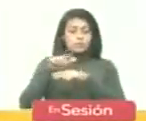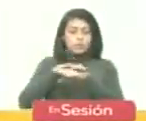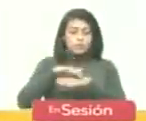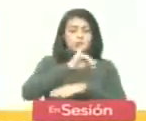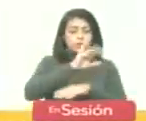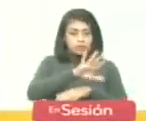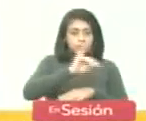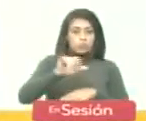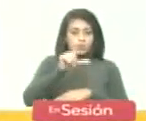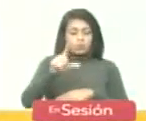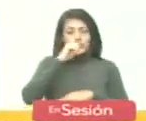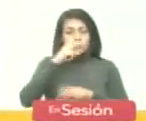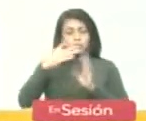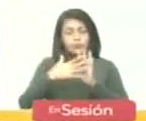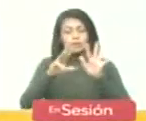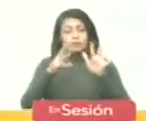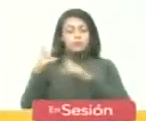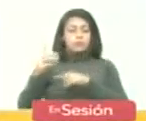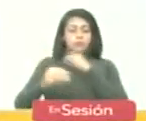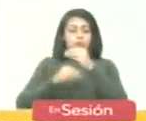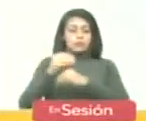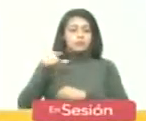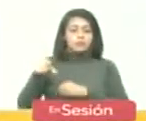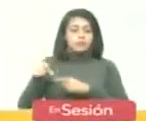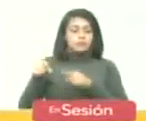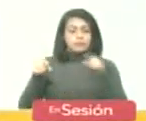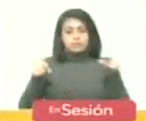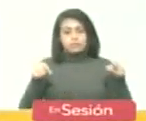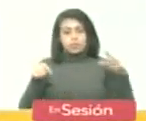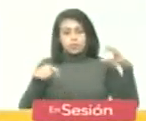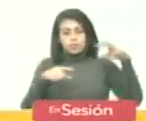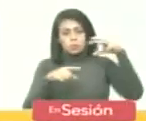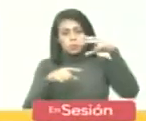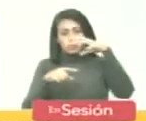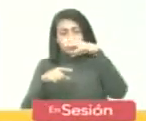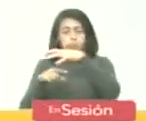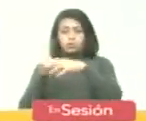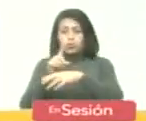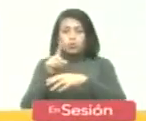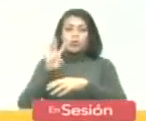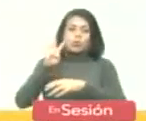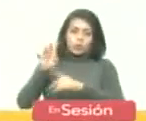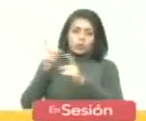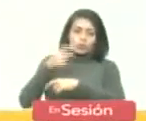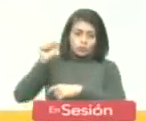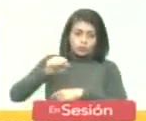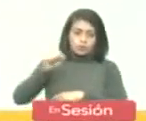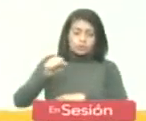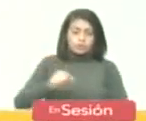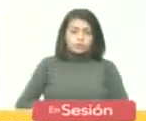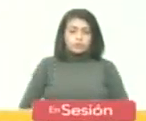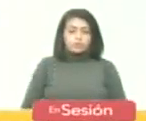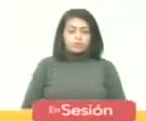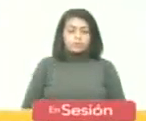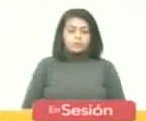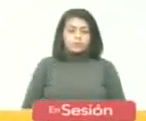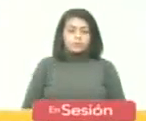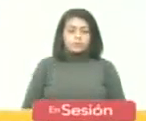año, 2018. No llegaron los drones, ocurrió el 4 de agosto.